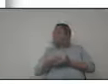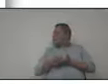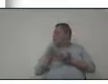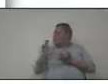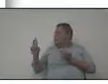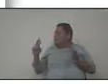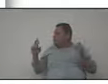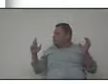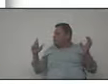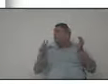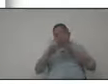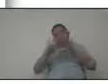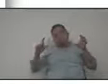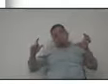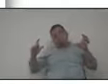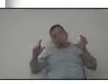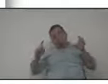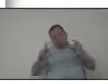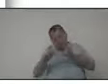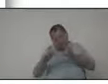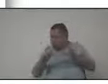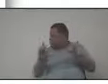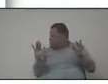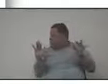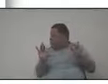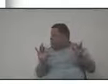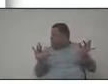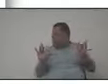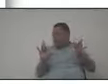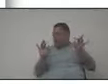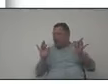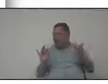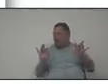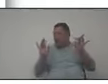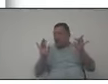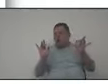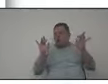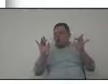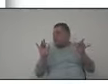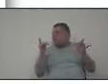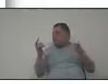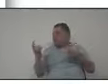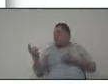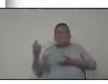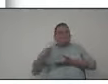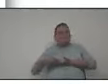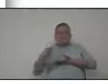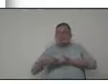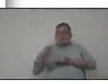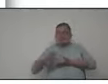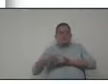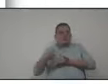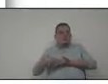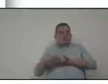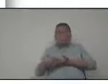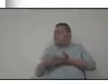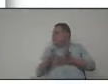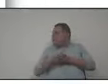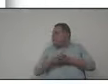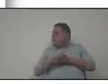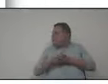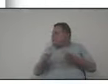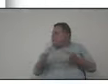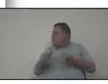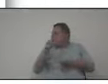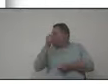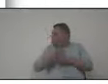pirámide poblacional, esos huequitos y esos espacios, porque son los que no están con nosotros, son toda la población